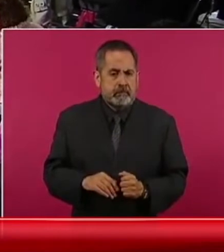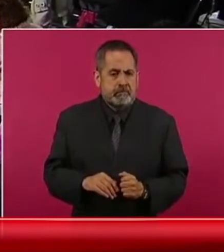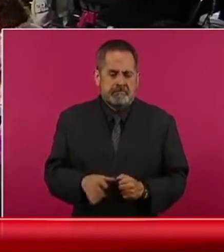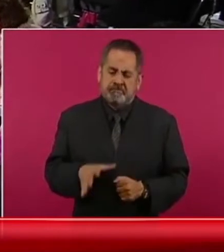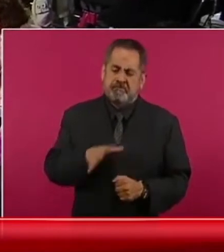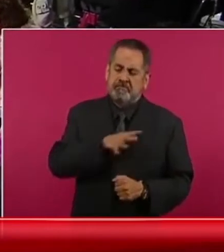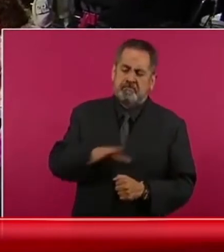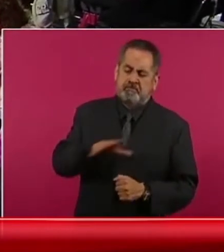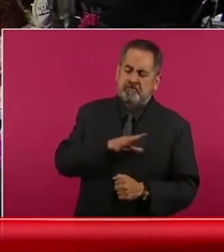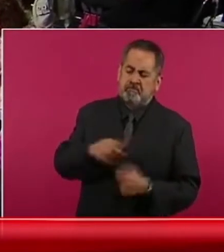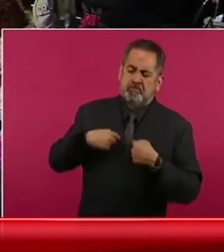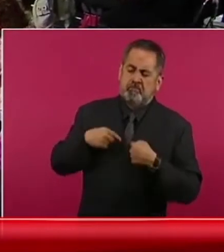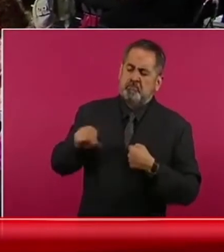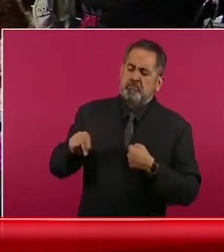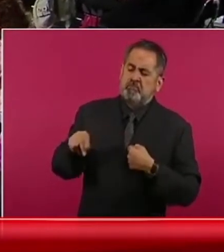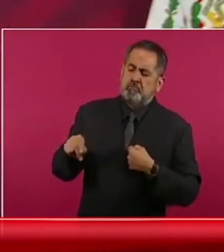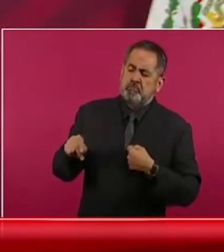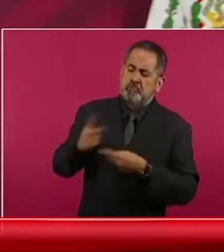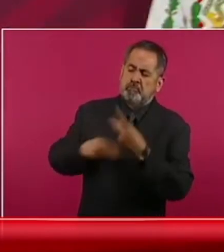renegados.